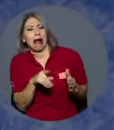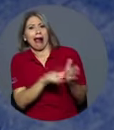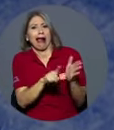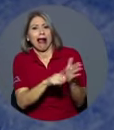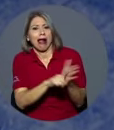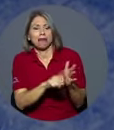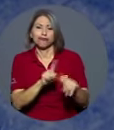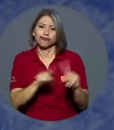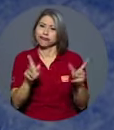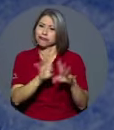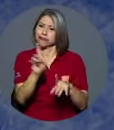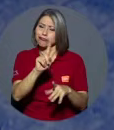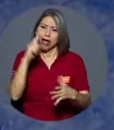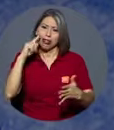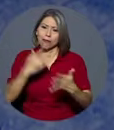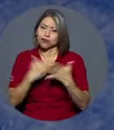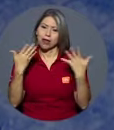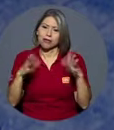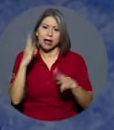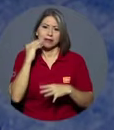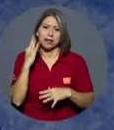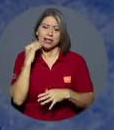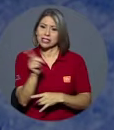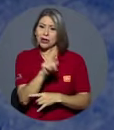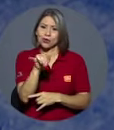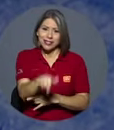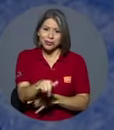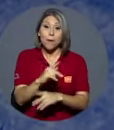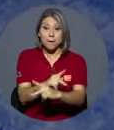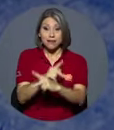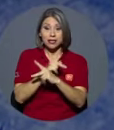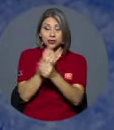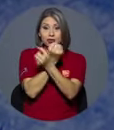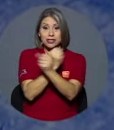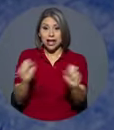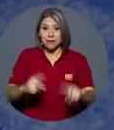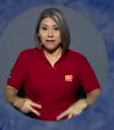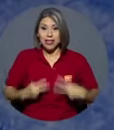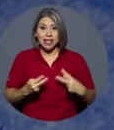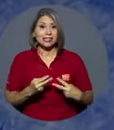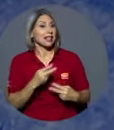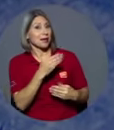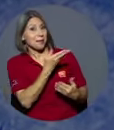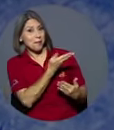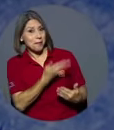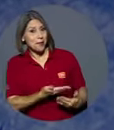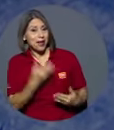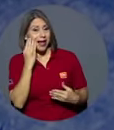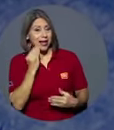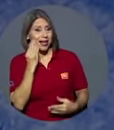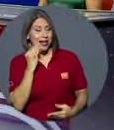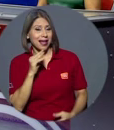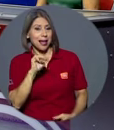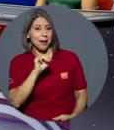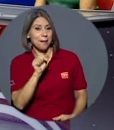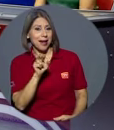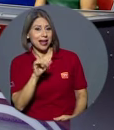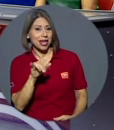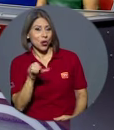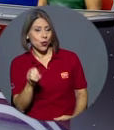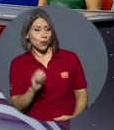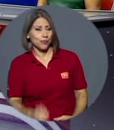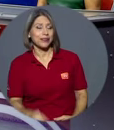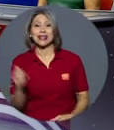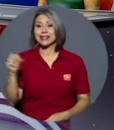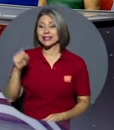Sin embargo, la experiencia ha demostrado que no se trata de eso, sino que la prevención salva vidas. Marino, ¿usted tiene experiencia en eso al 100%? Sí, bueno, en